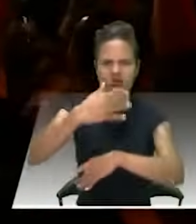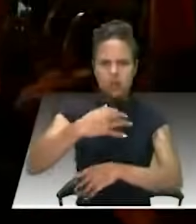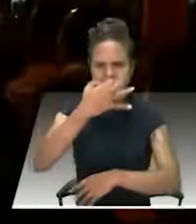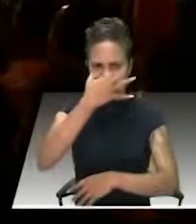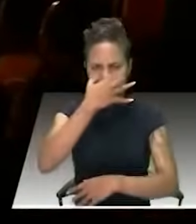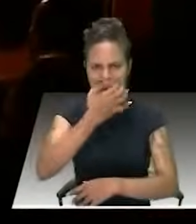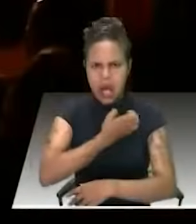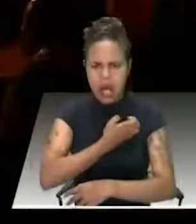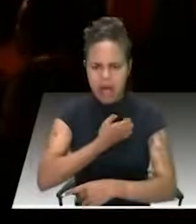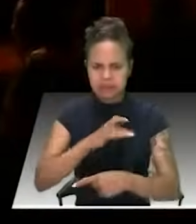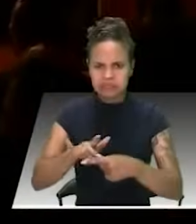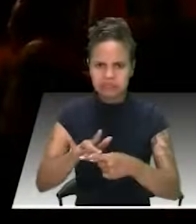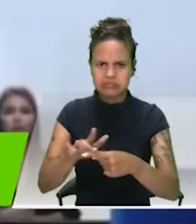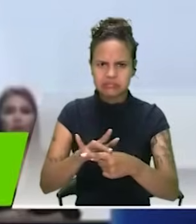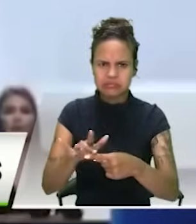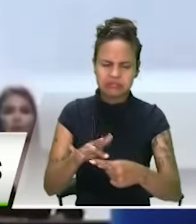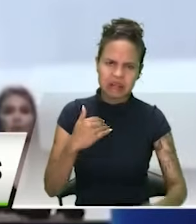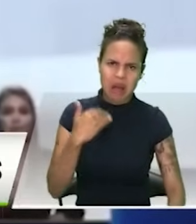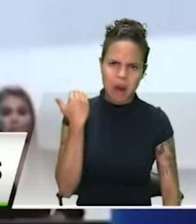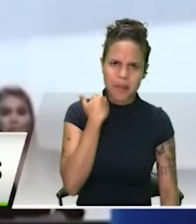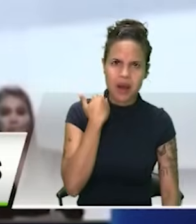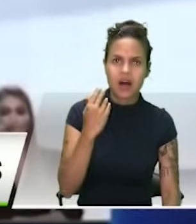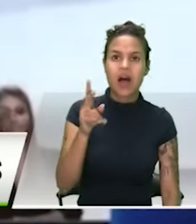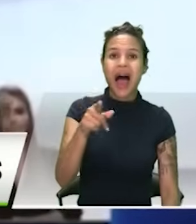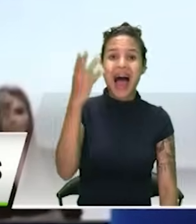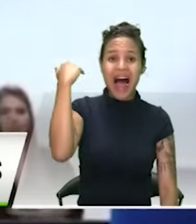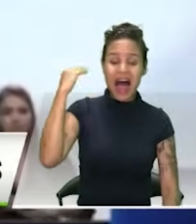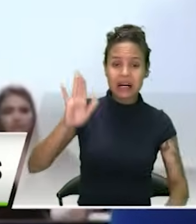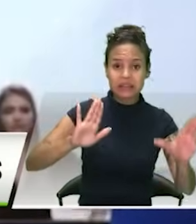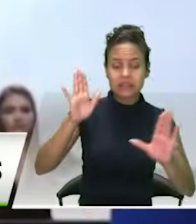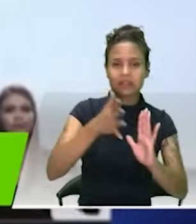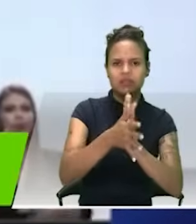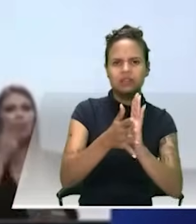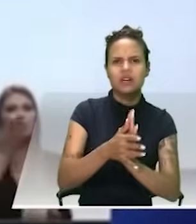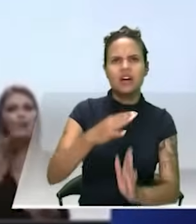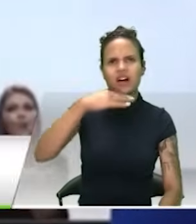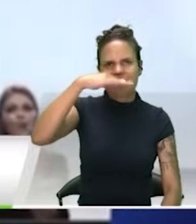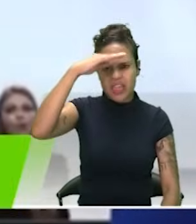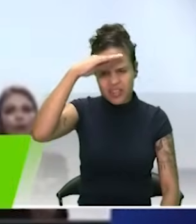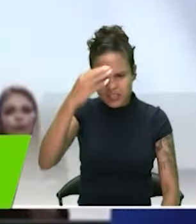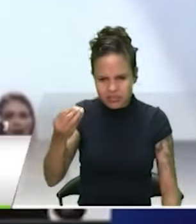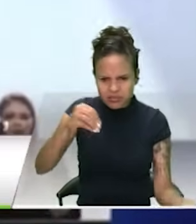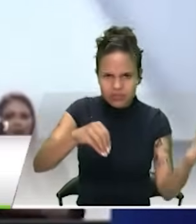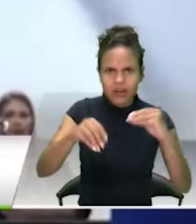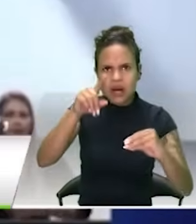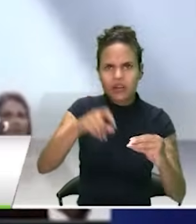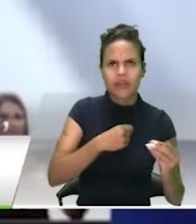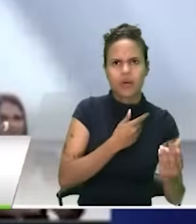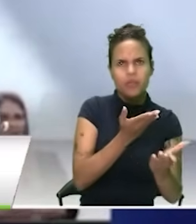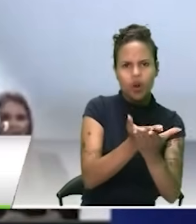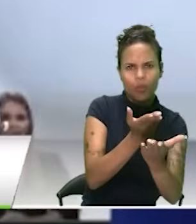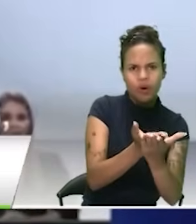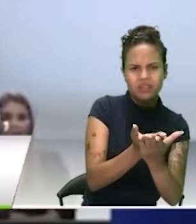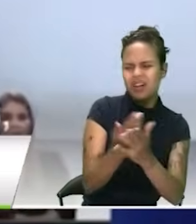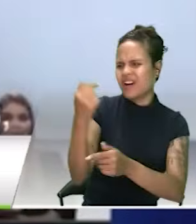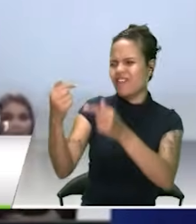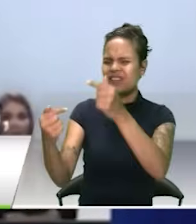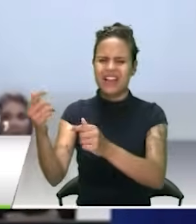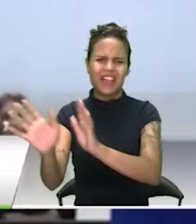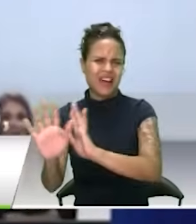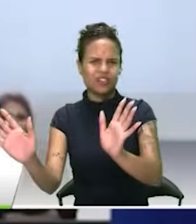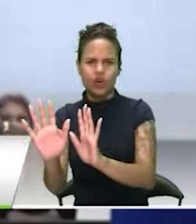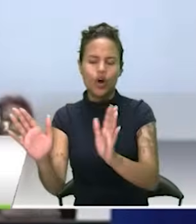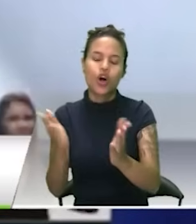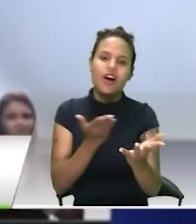campaña, esto decía Daniel Quintero. A Medellín se construye con propuestas y no con peleas. Estamos muy cerca, necesitamos